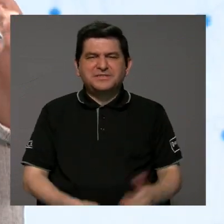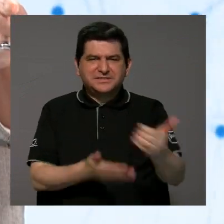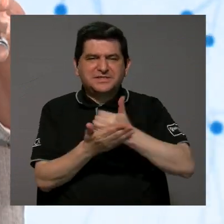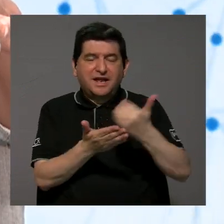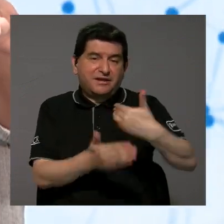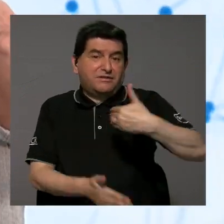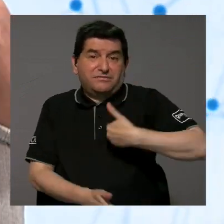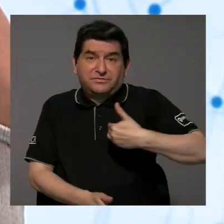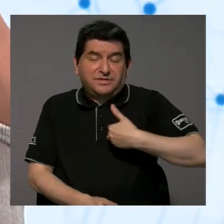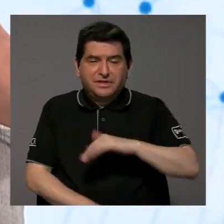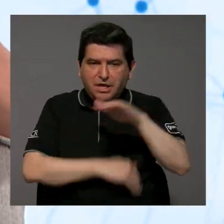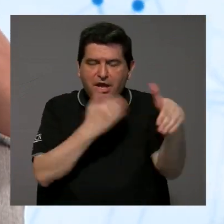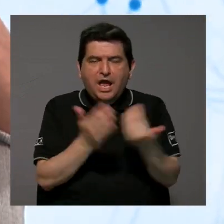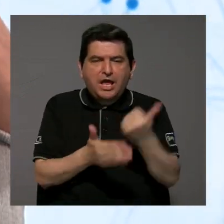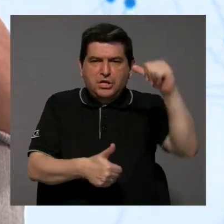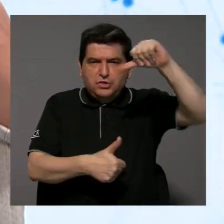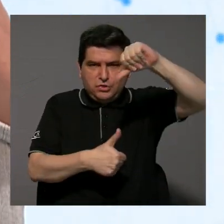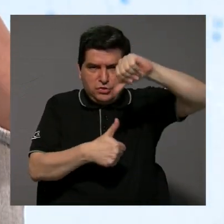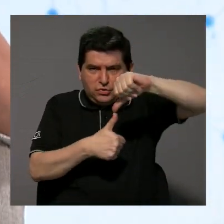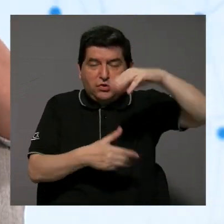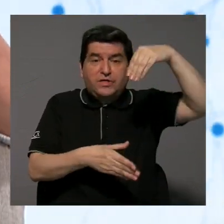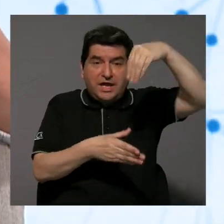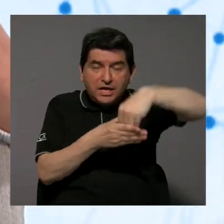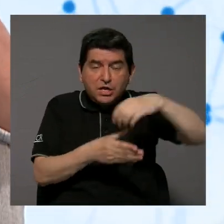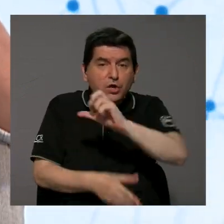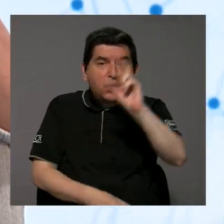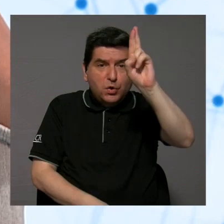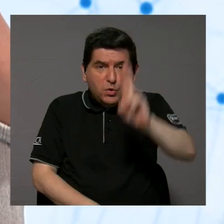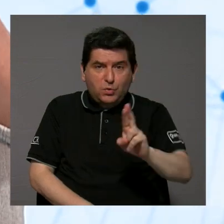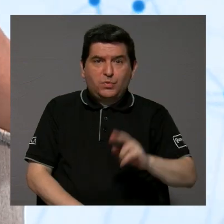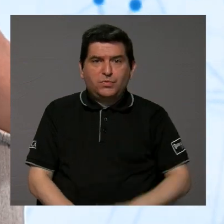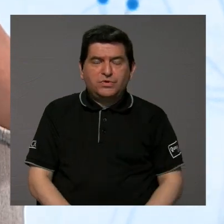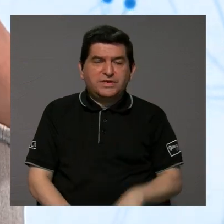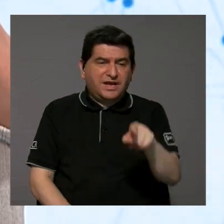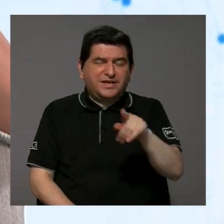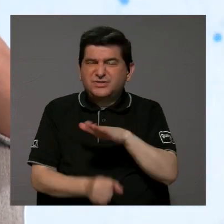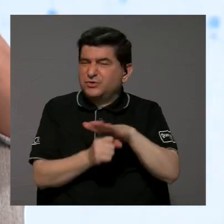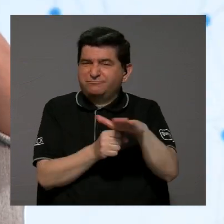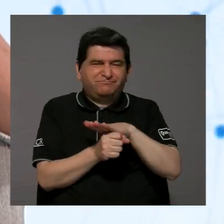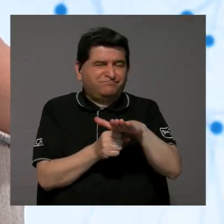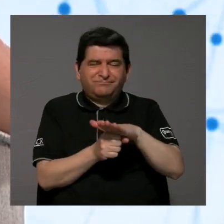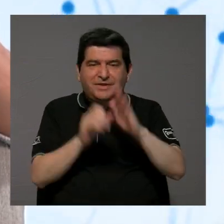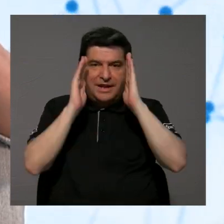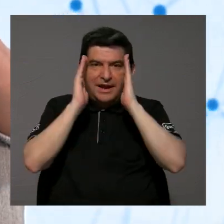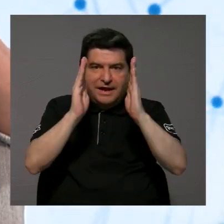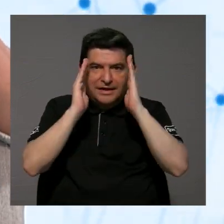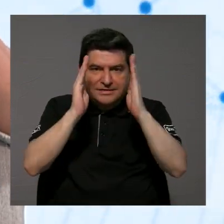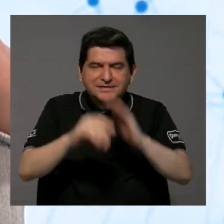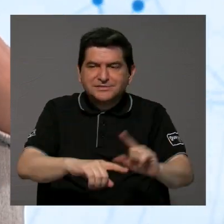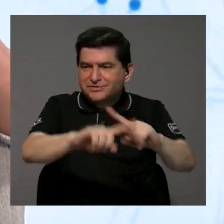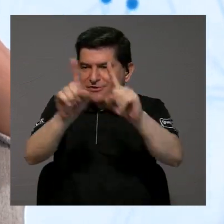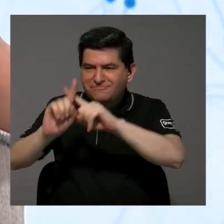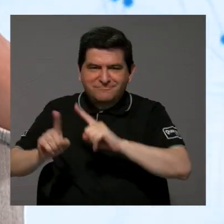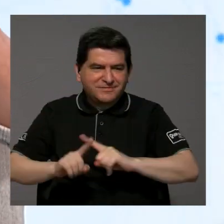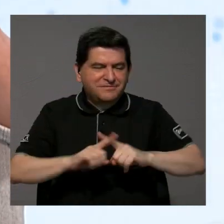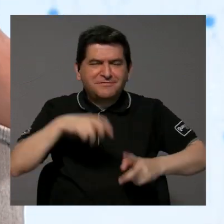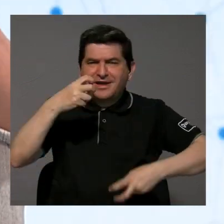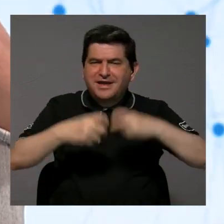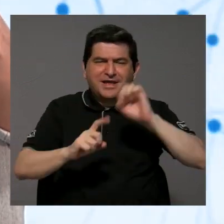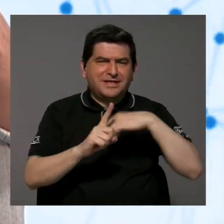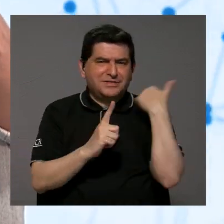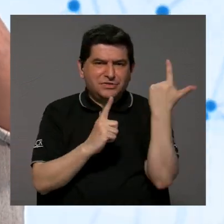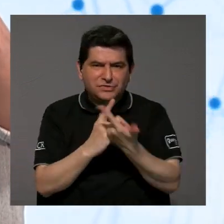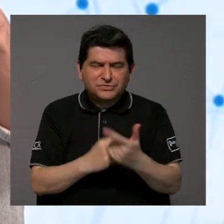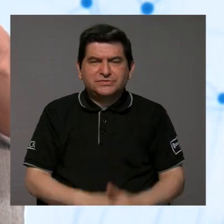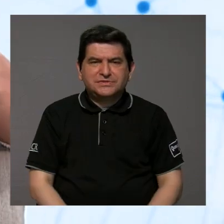recursos disponibles, que en toda Centroamérica, incluyendo a Costa Rica, son insuficientes para atender los distintos